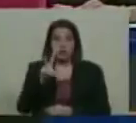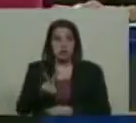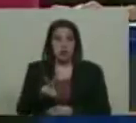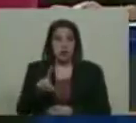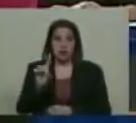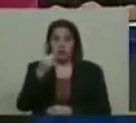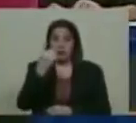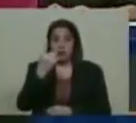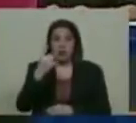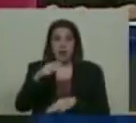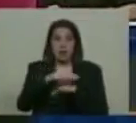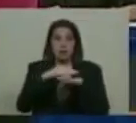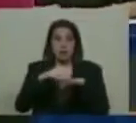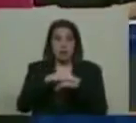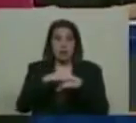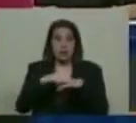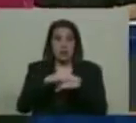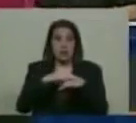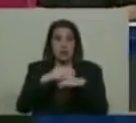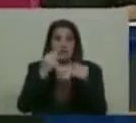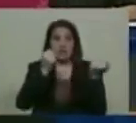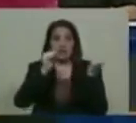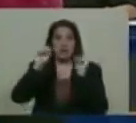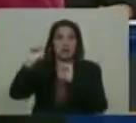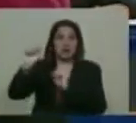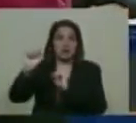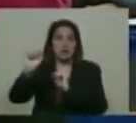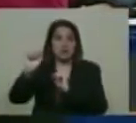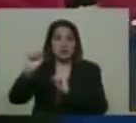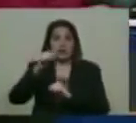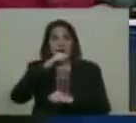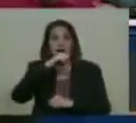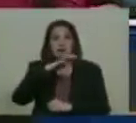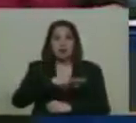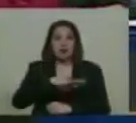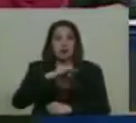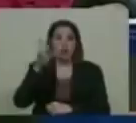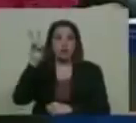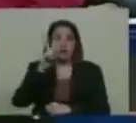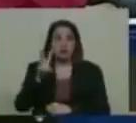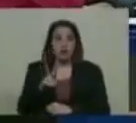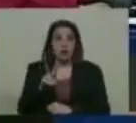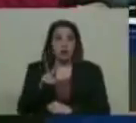Primera ministra de defensa de la historia de Venezuela.